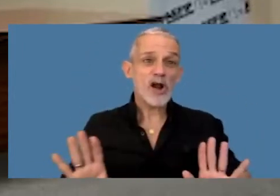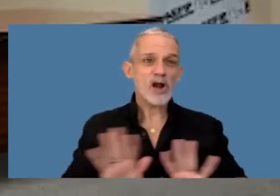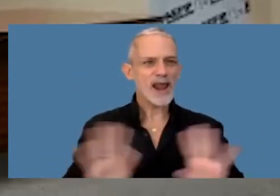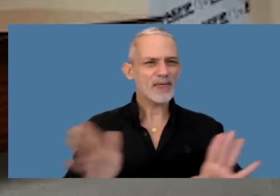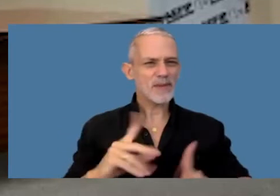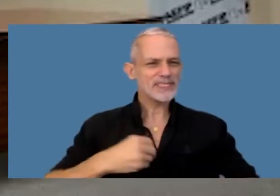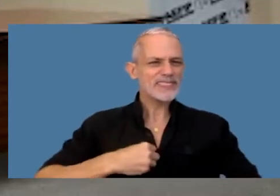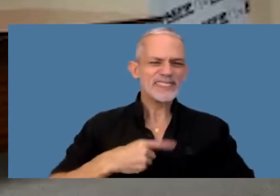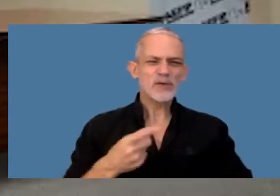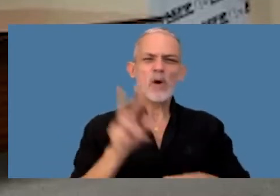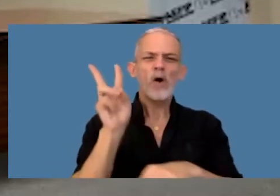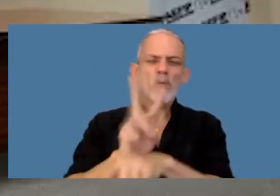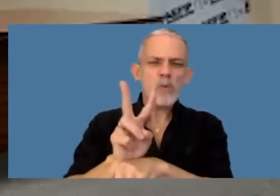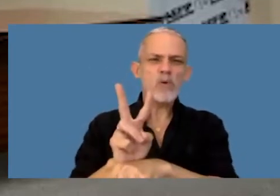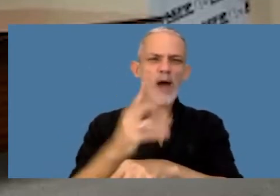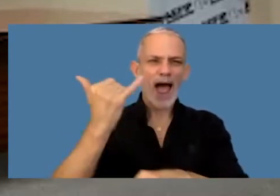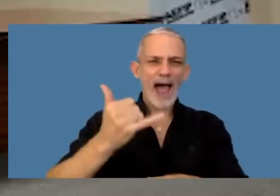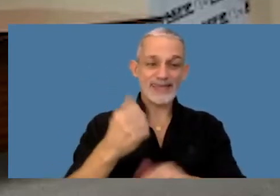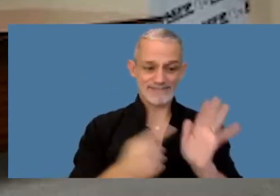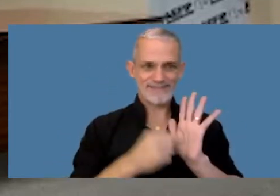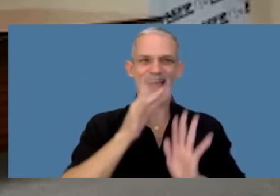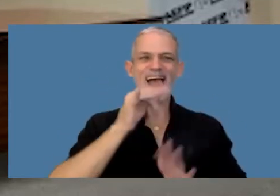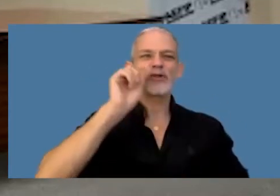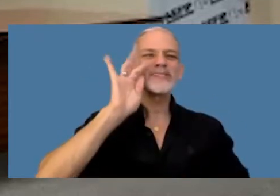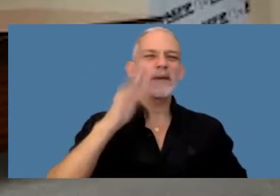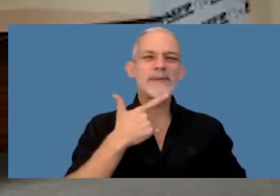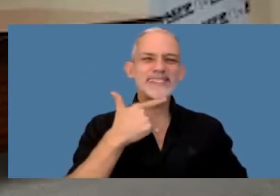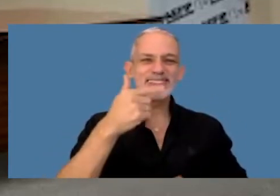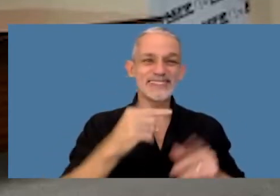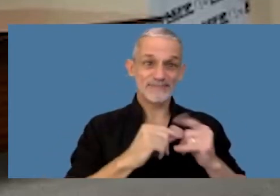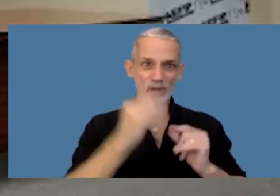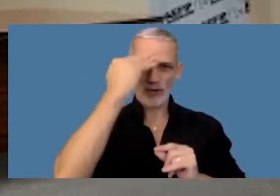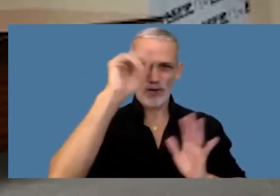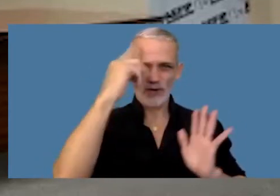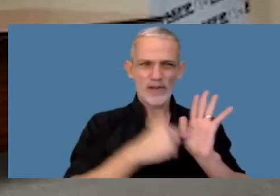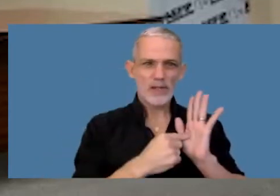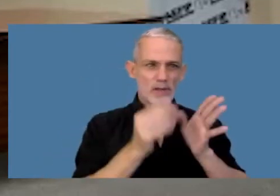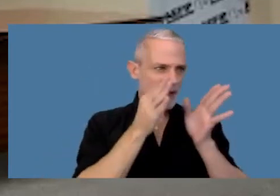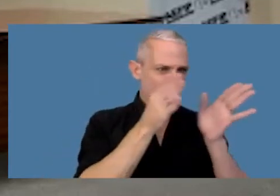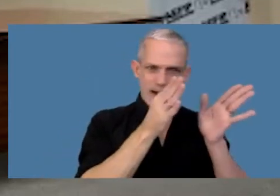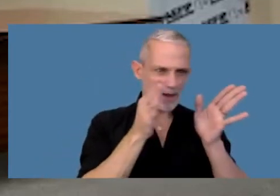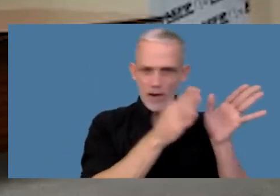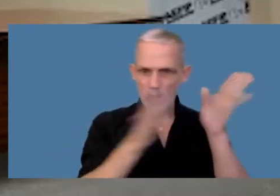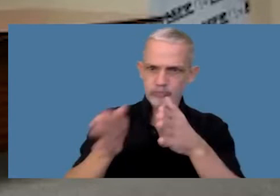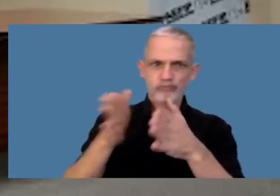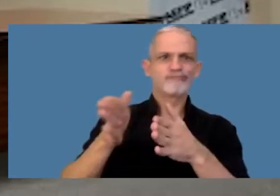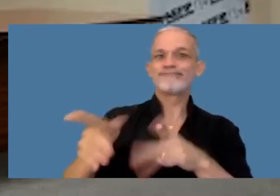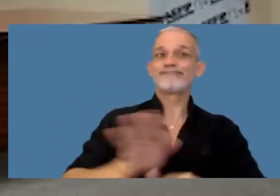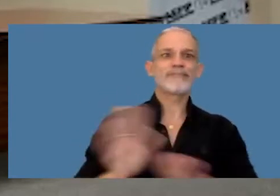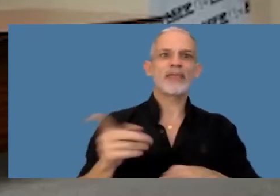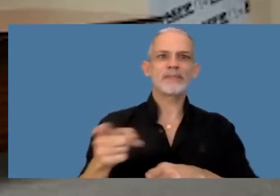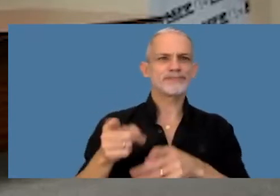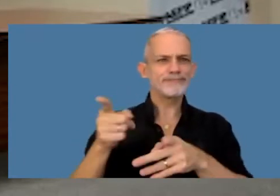sentido protectorio que surge de ese 14 bis va dirigido a una sola de las partes de la relación.